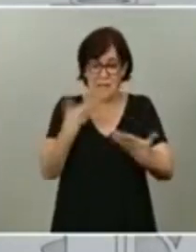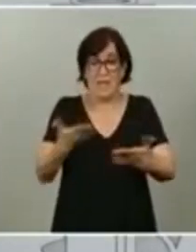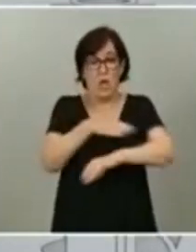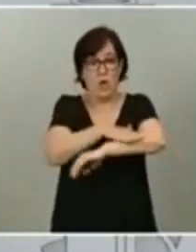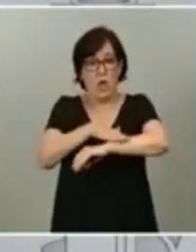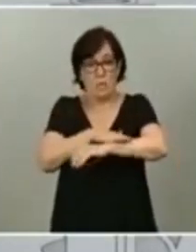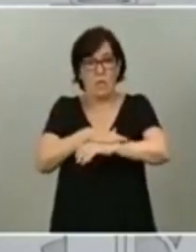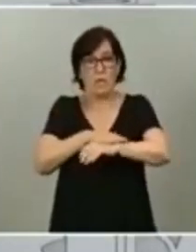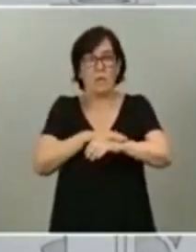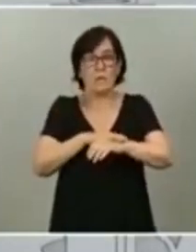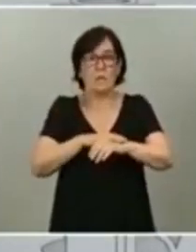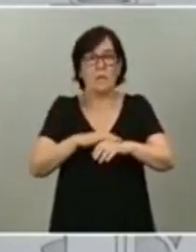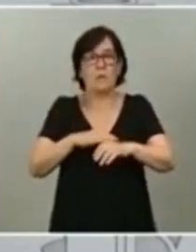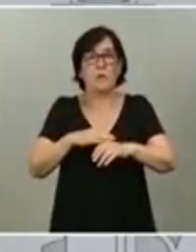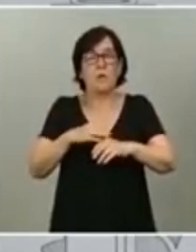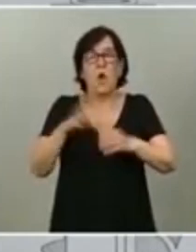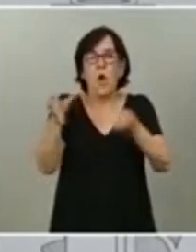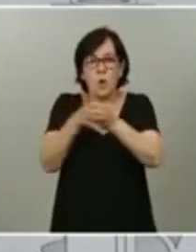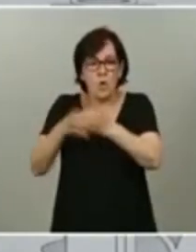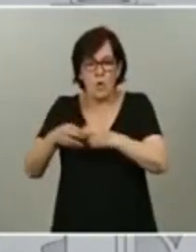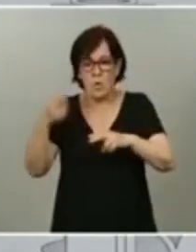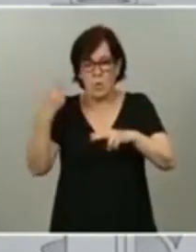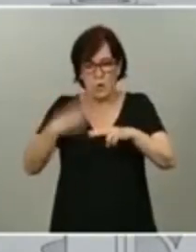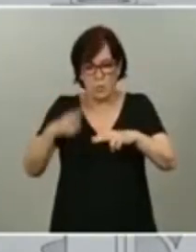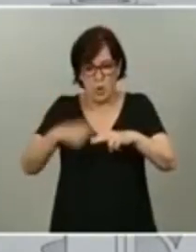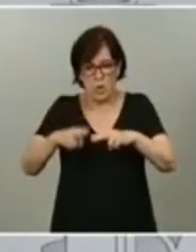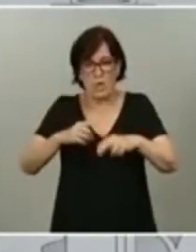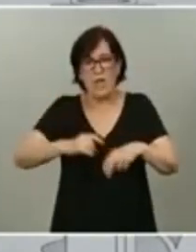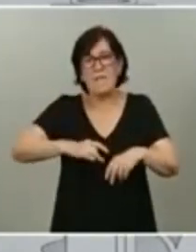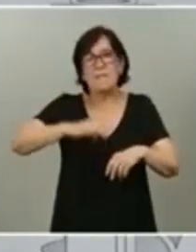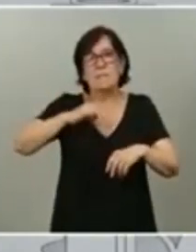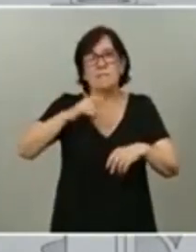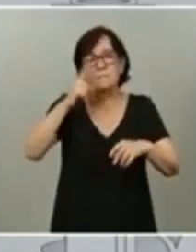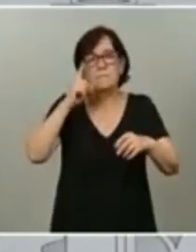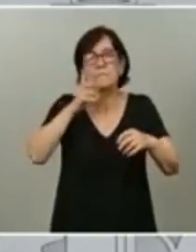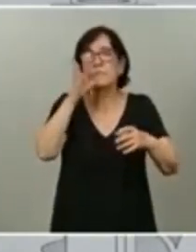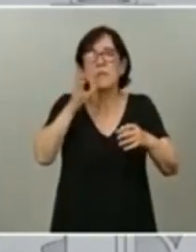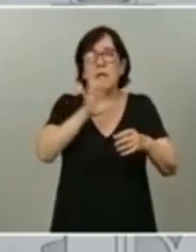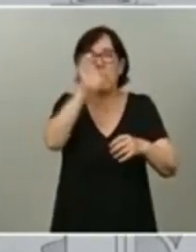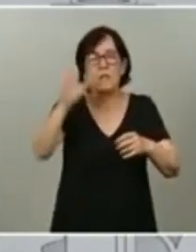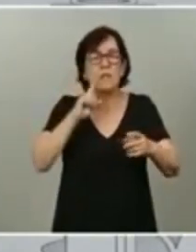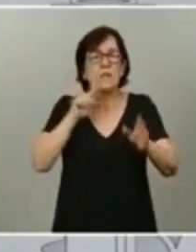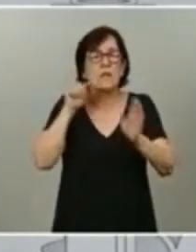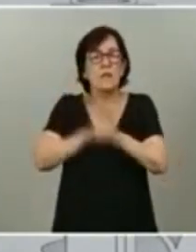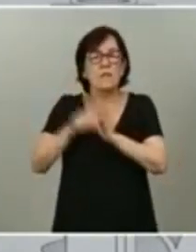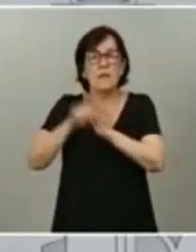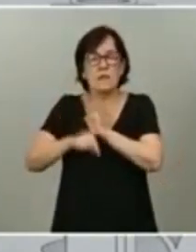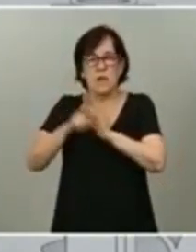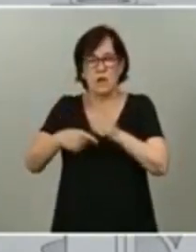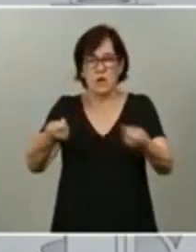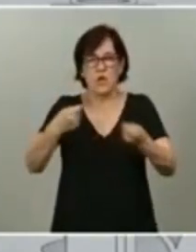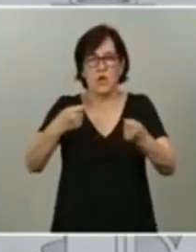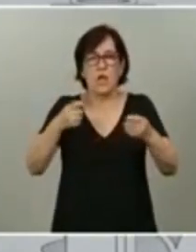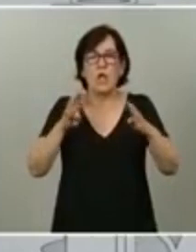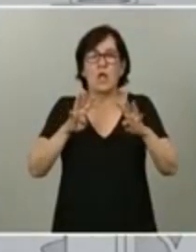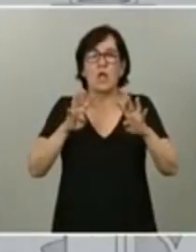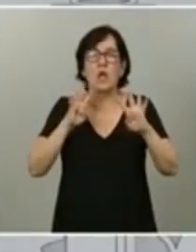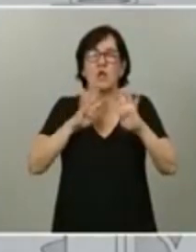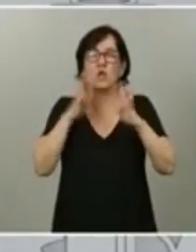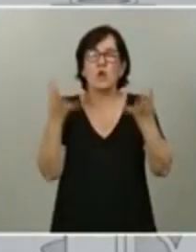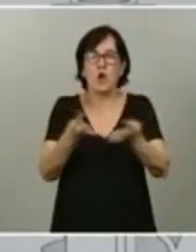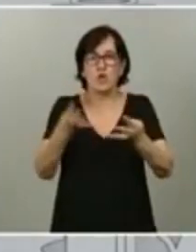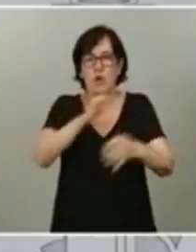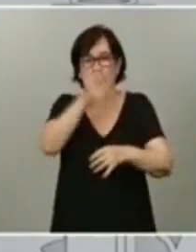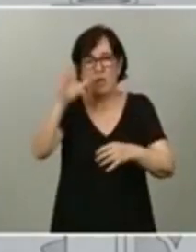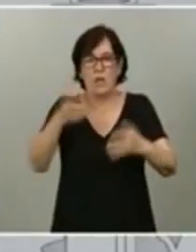fuerzas políticas que participan del ideal europeo, el desarrollo de las negociaciones dentro del Consejo Europeo, de esas propuestas conocidas por